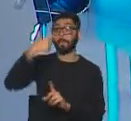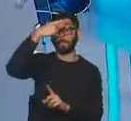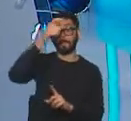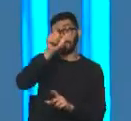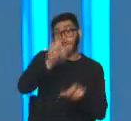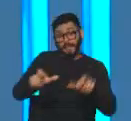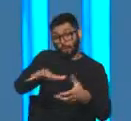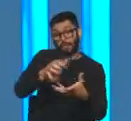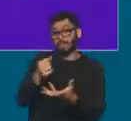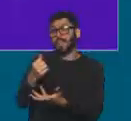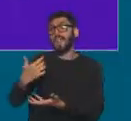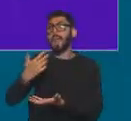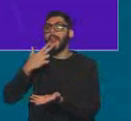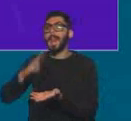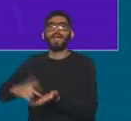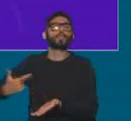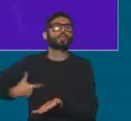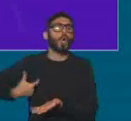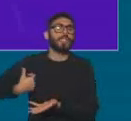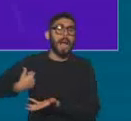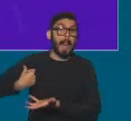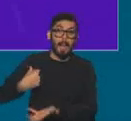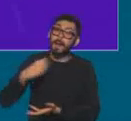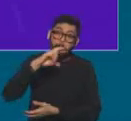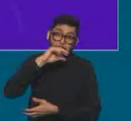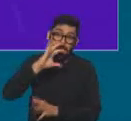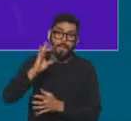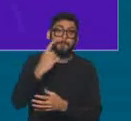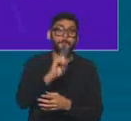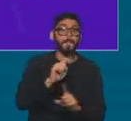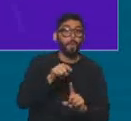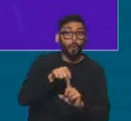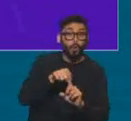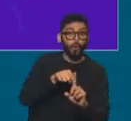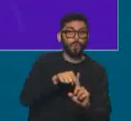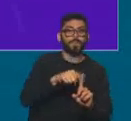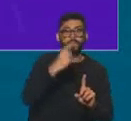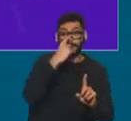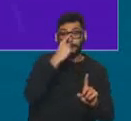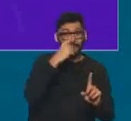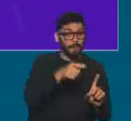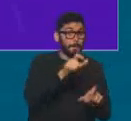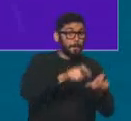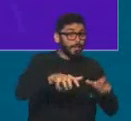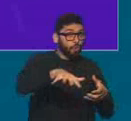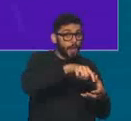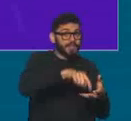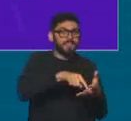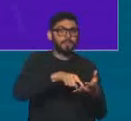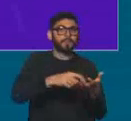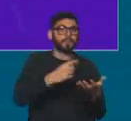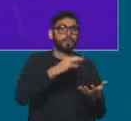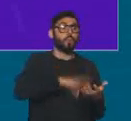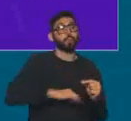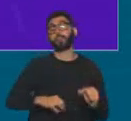la tarifa social, pero los que tampoco están enmarcados en el 10% de personas con mayores ingresos dentro